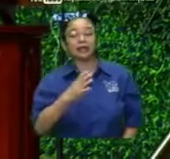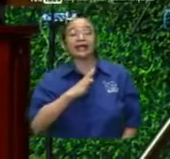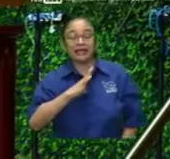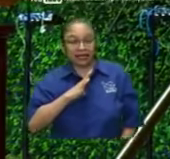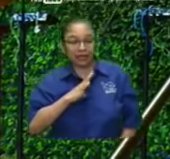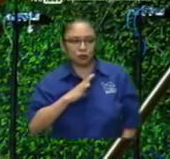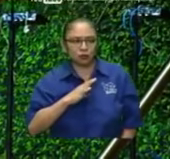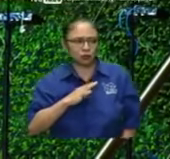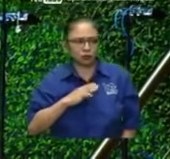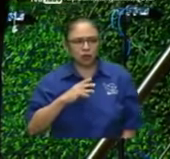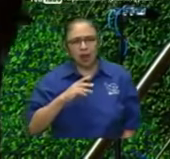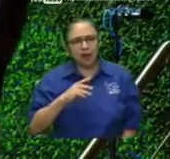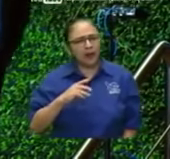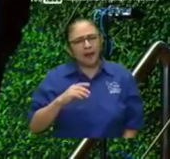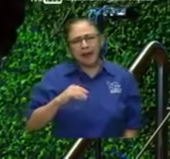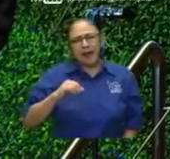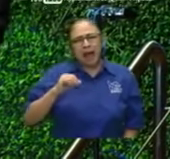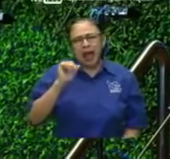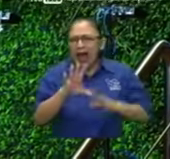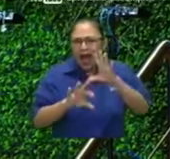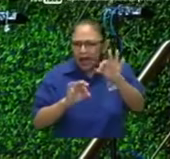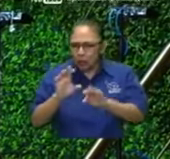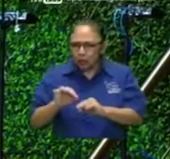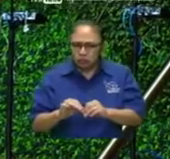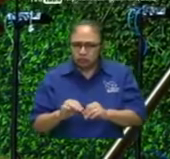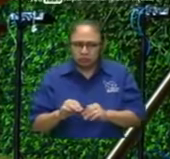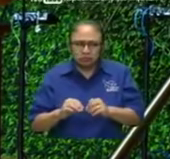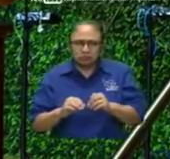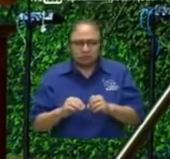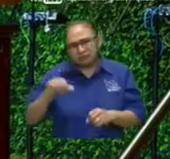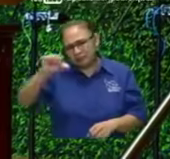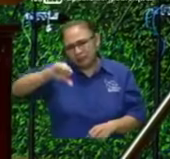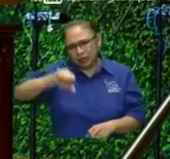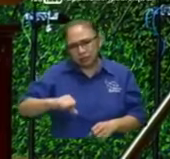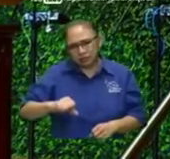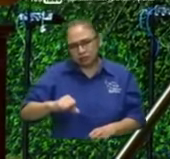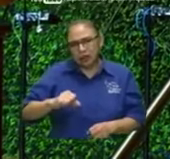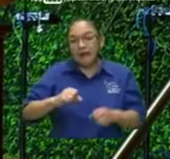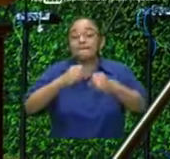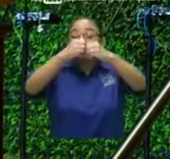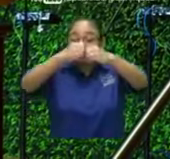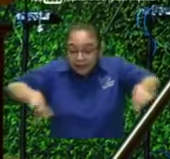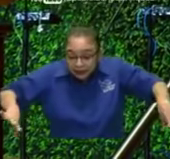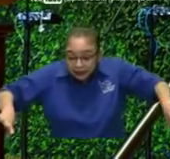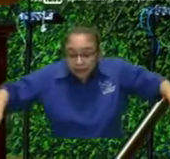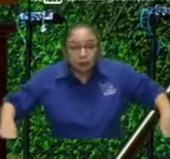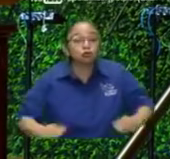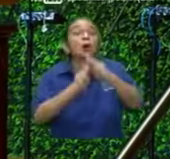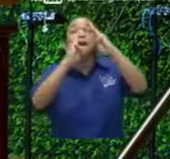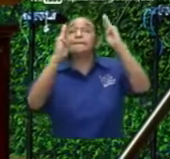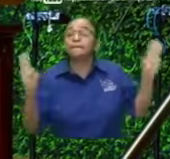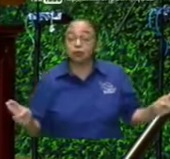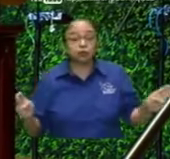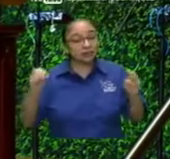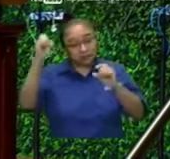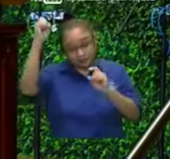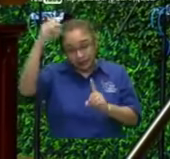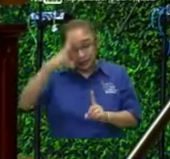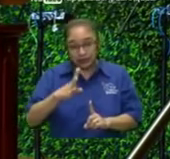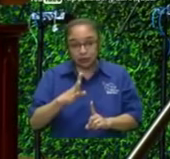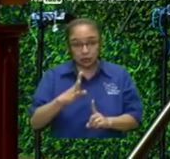prejuicio, nos vamos a perder una gran cantidad de bendiciones. Se nos van a pasar por alto, de largo,